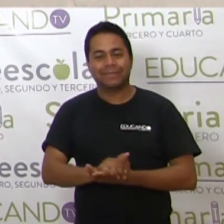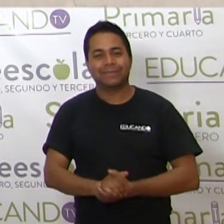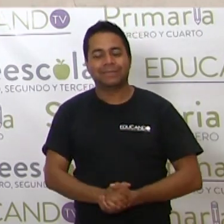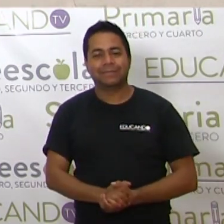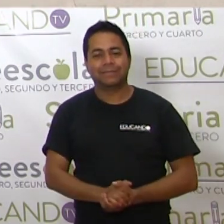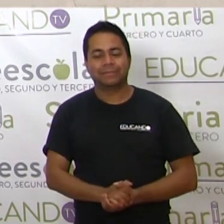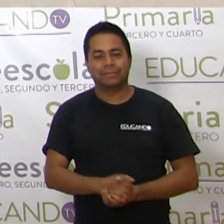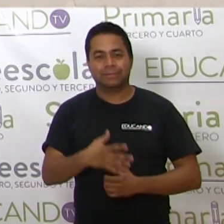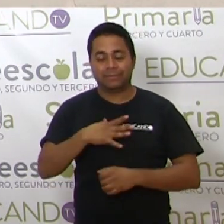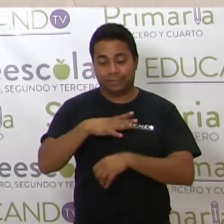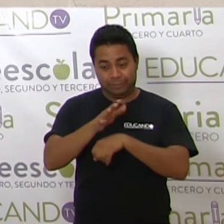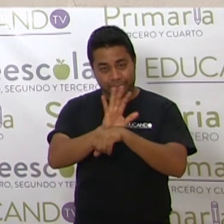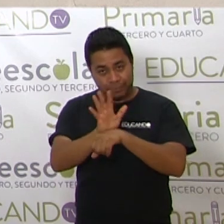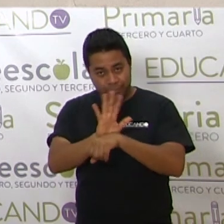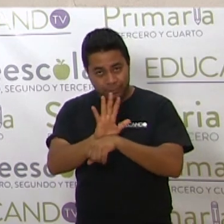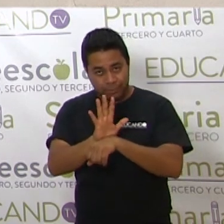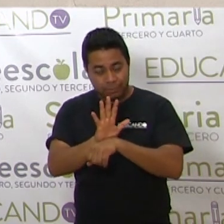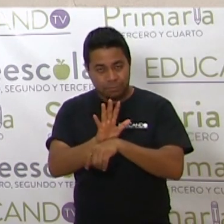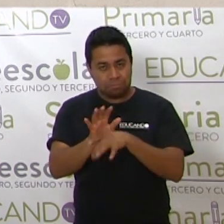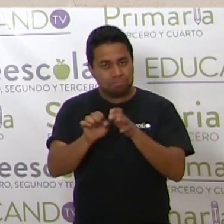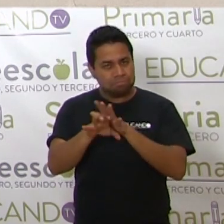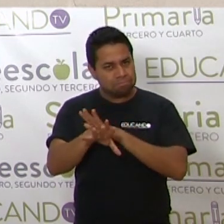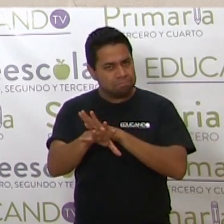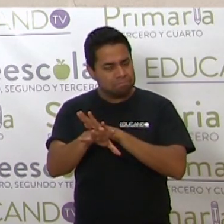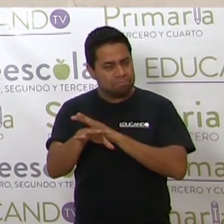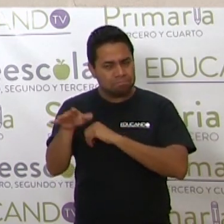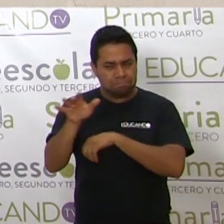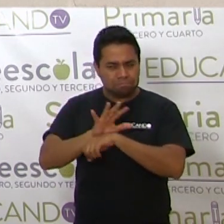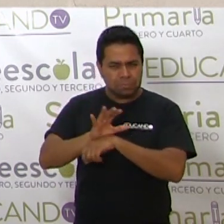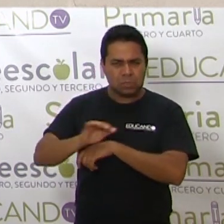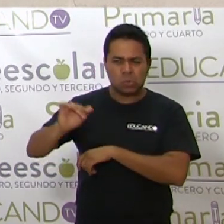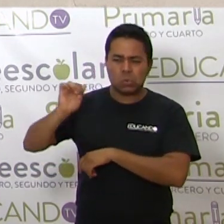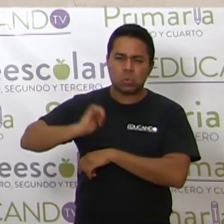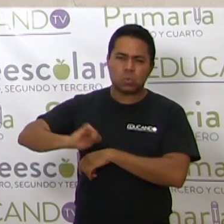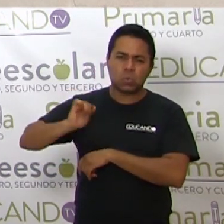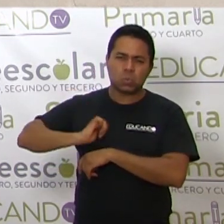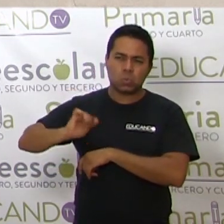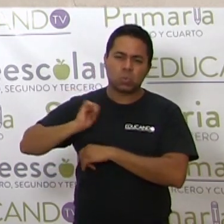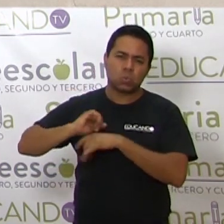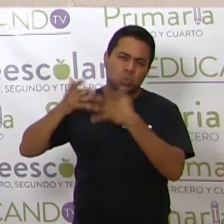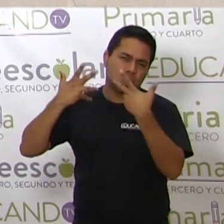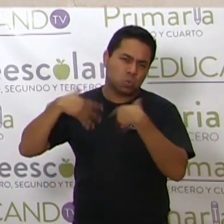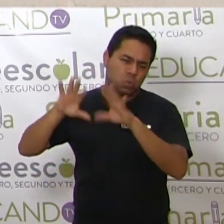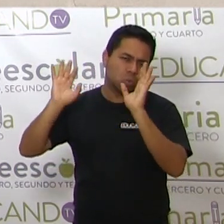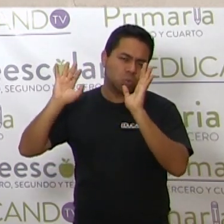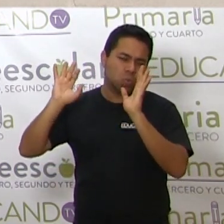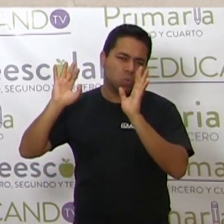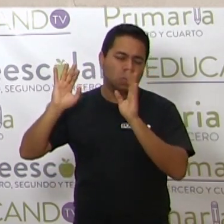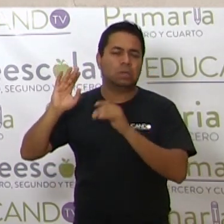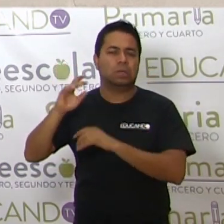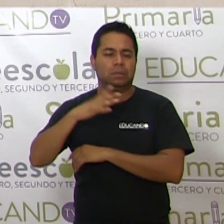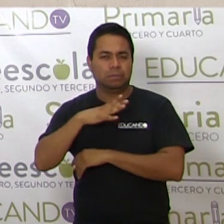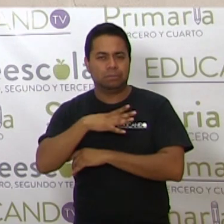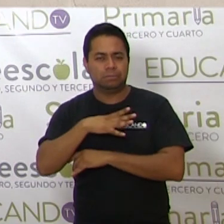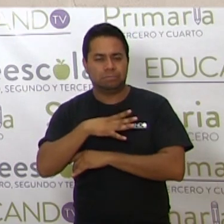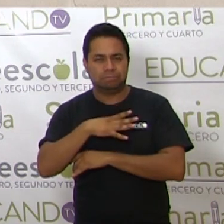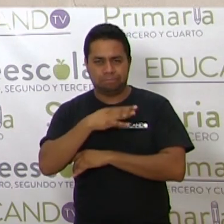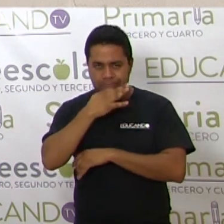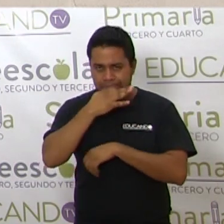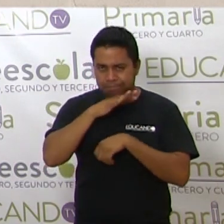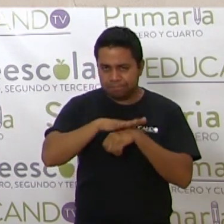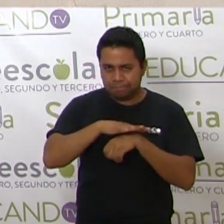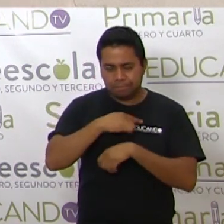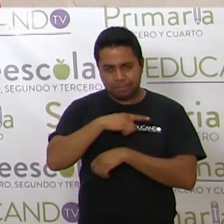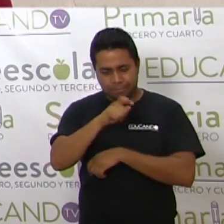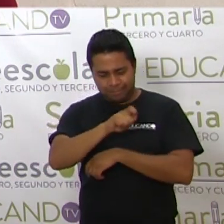hay películas del famoso cine de oro mexicano donde sale no se lo digan a nadie mi